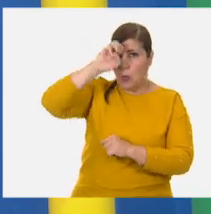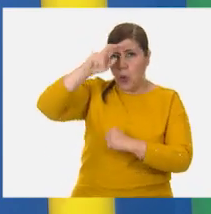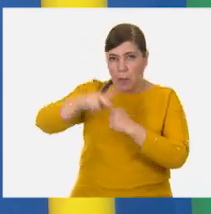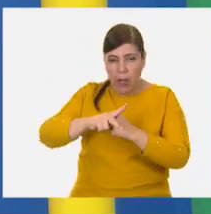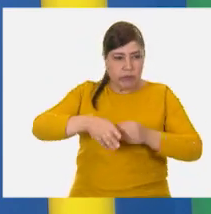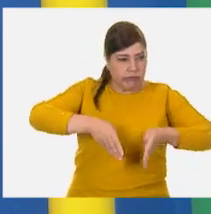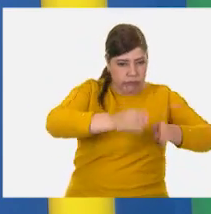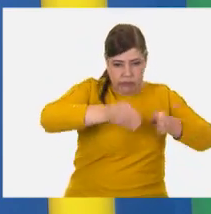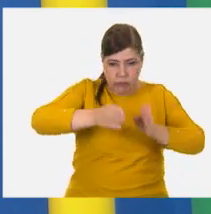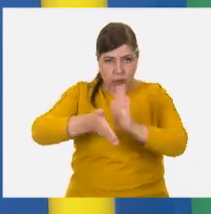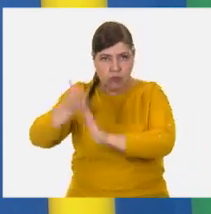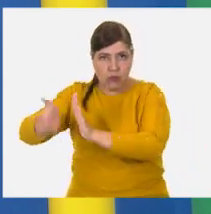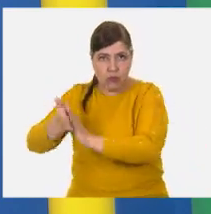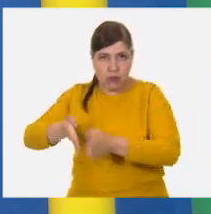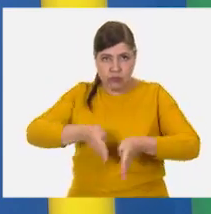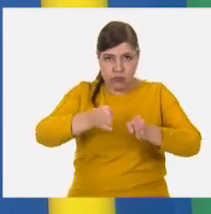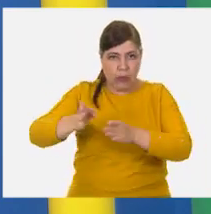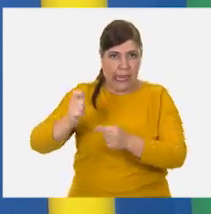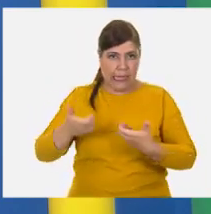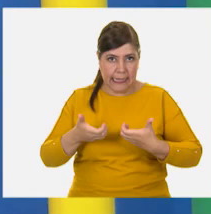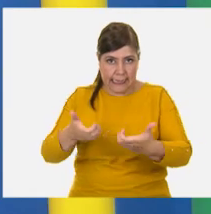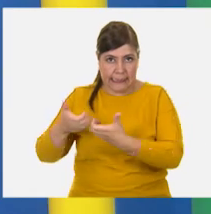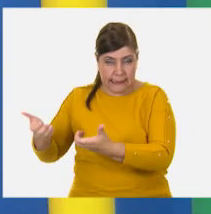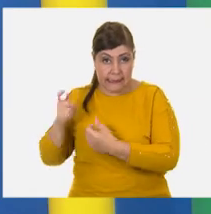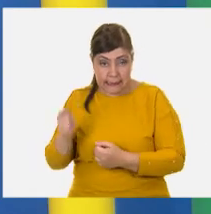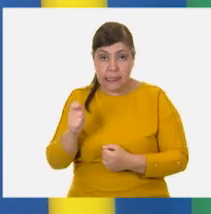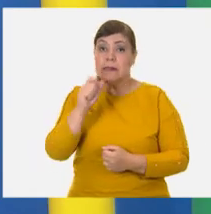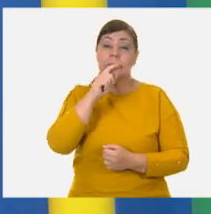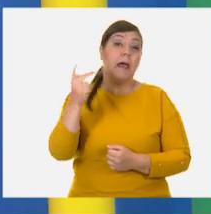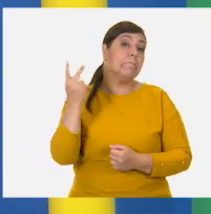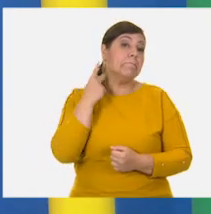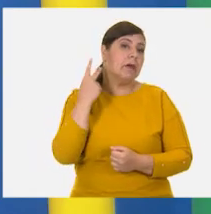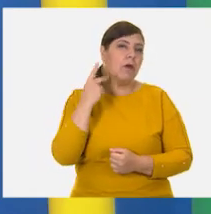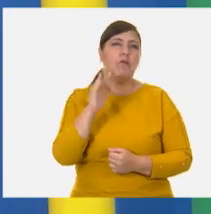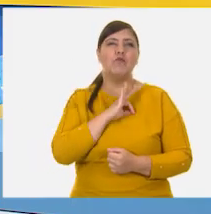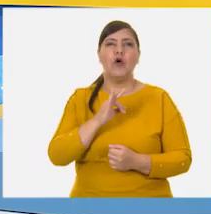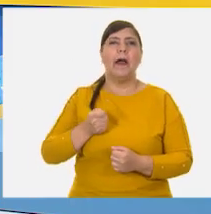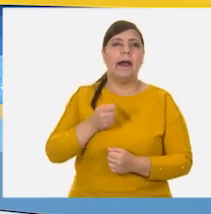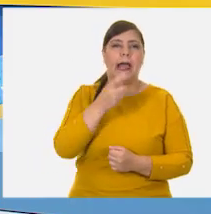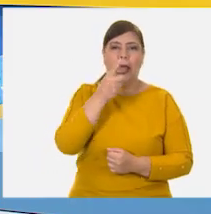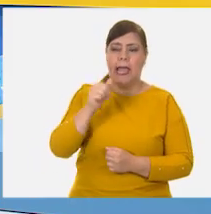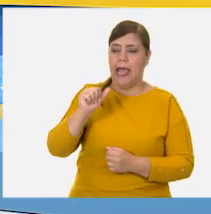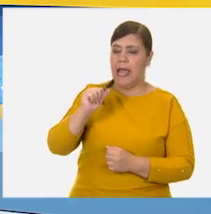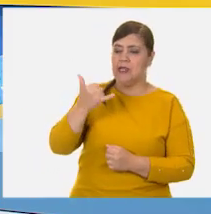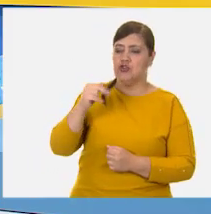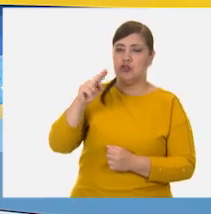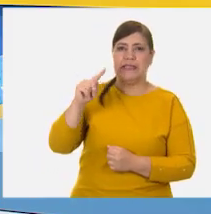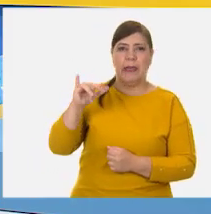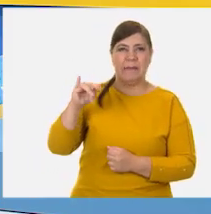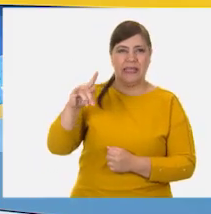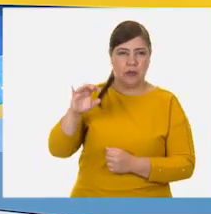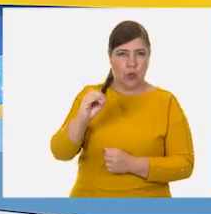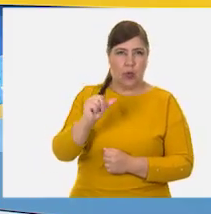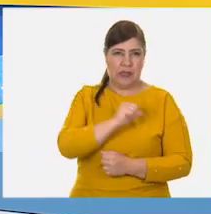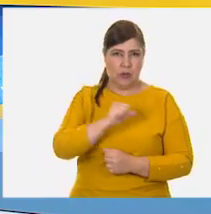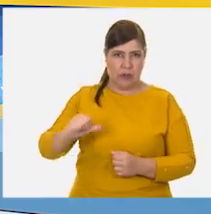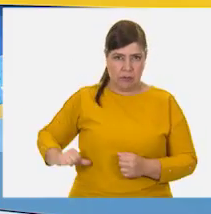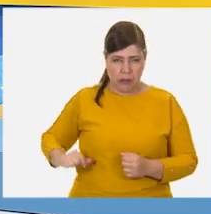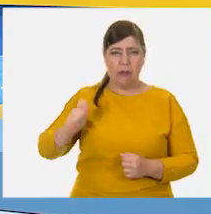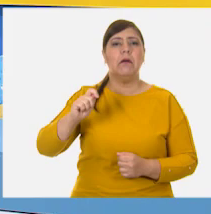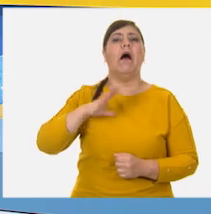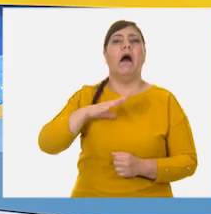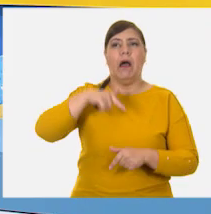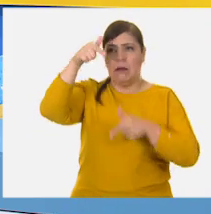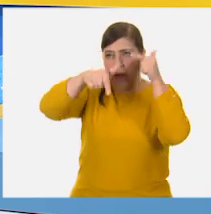europeas. En política podemos mencionar el ayuntamiento, el cual sigue existiendo en muchas de las ciudades